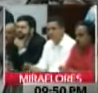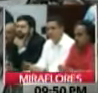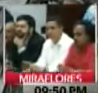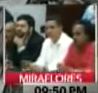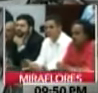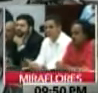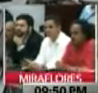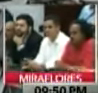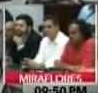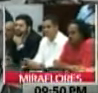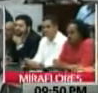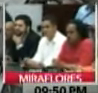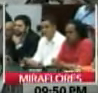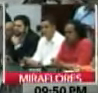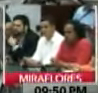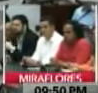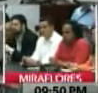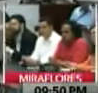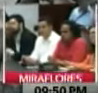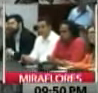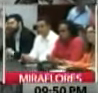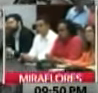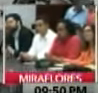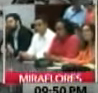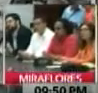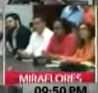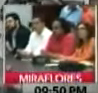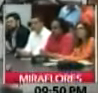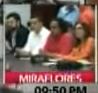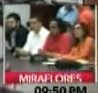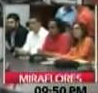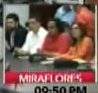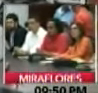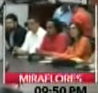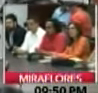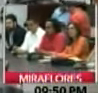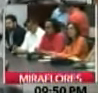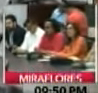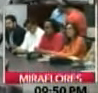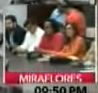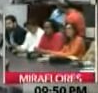Merecen la misma condena, no solo de Venezuela, sino del mundo.